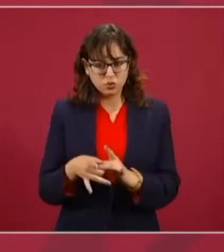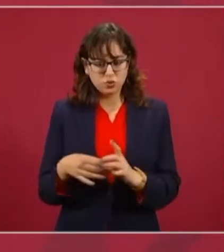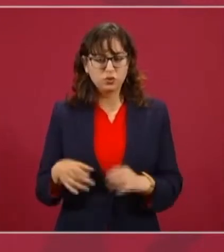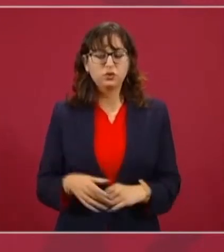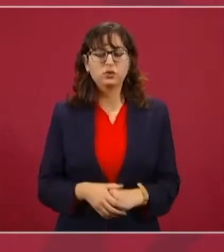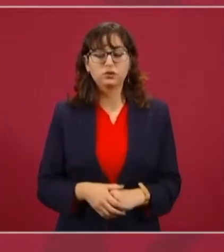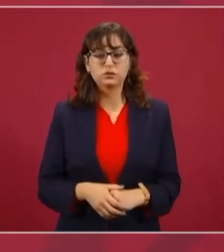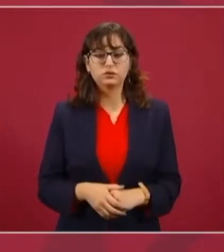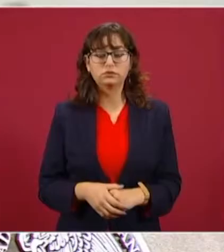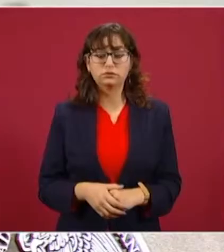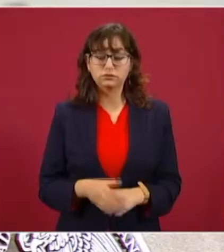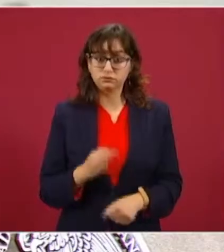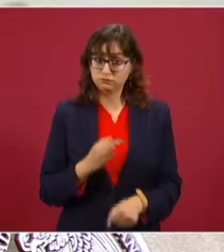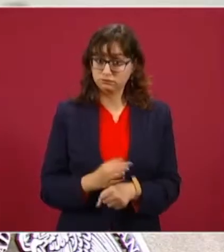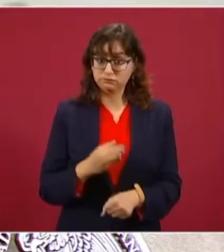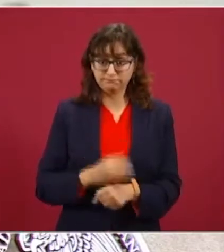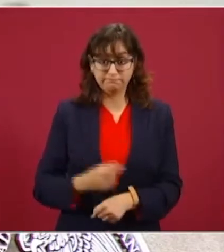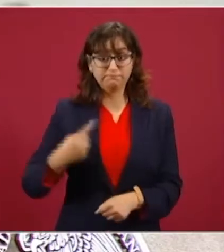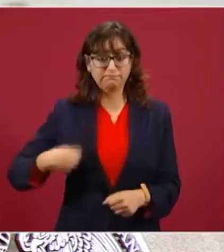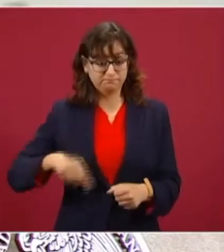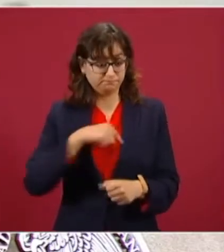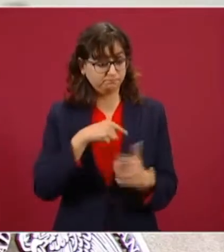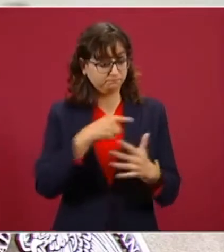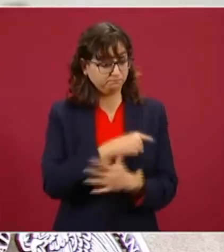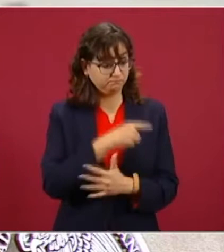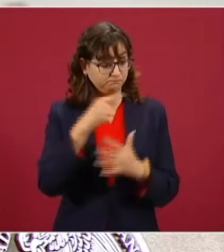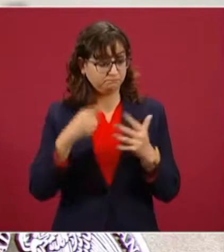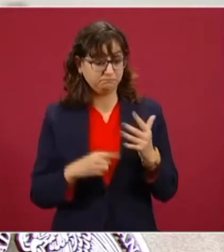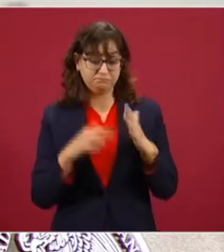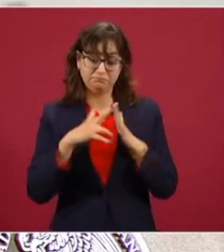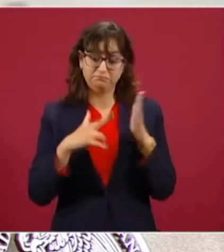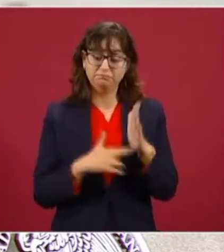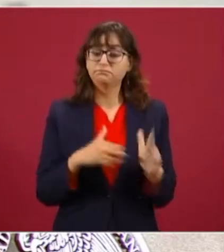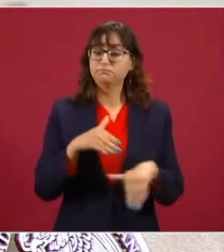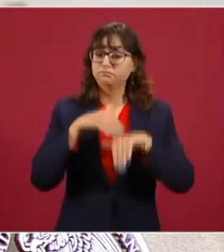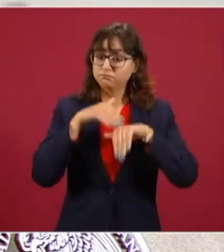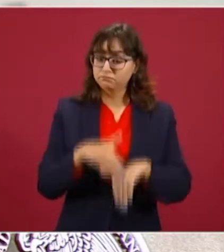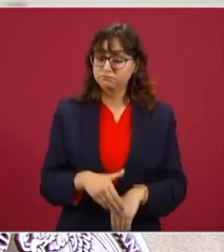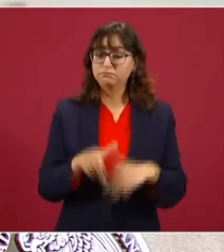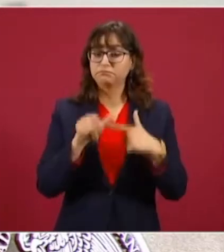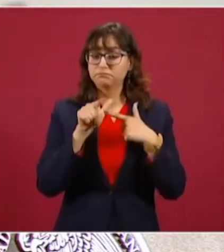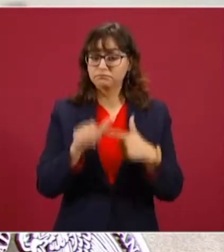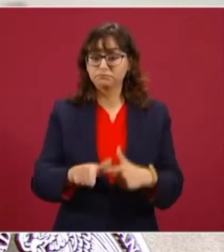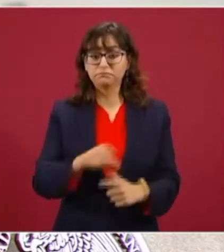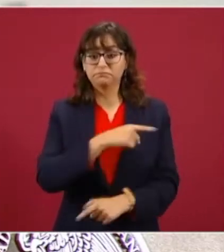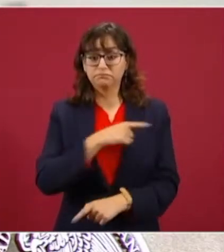medidas preventivas, la sana distancia,